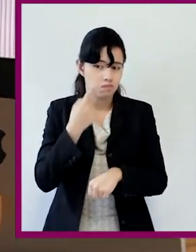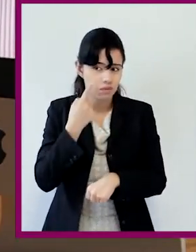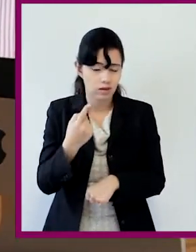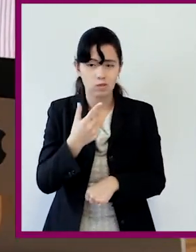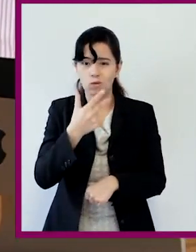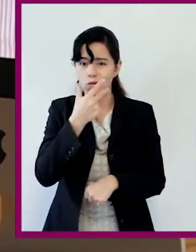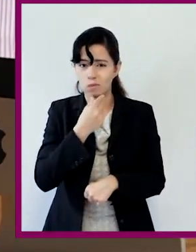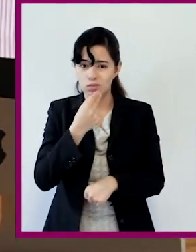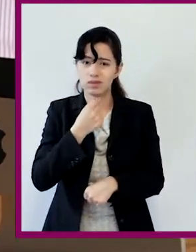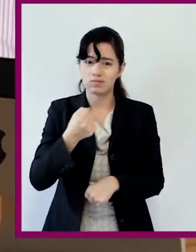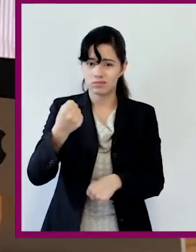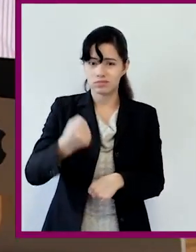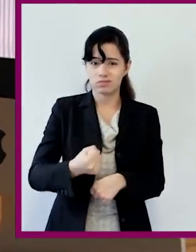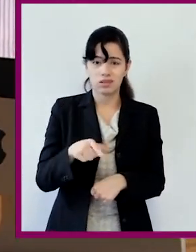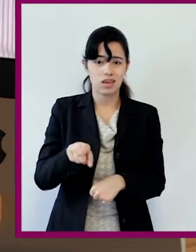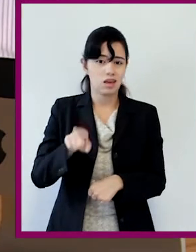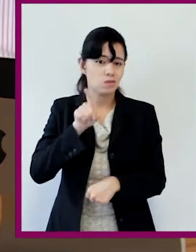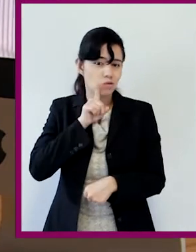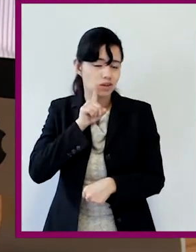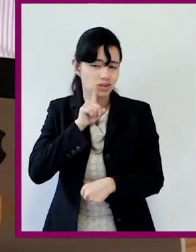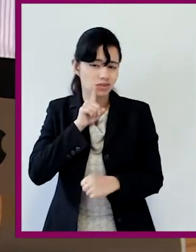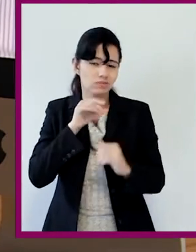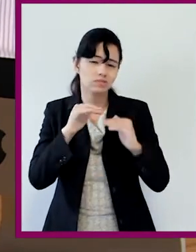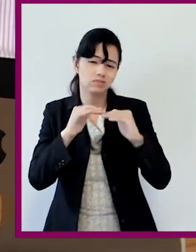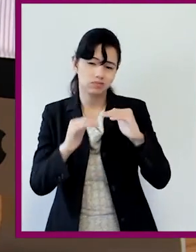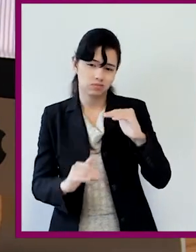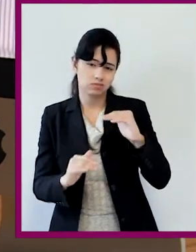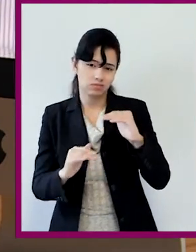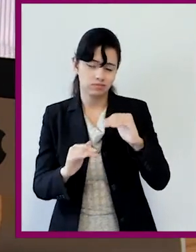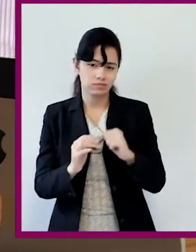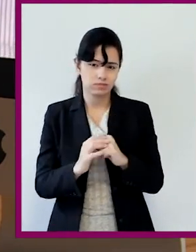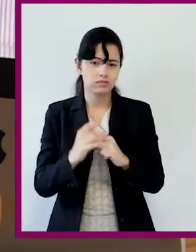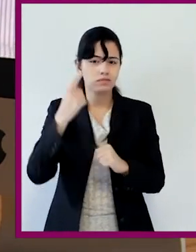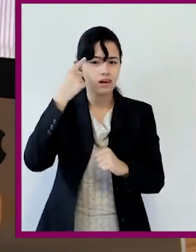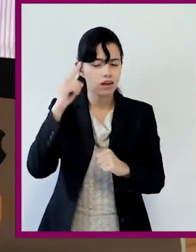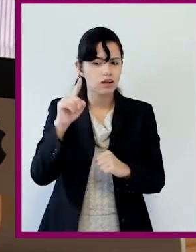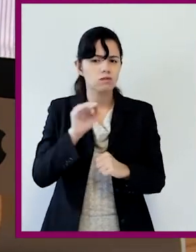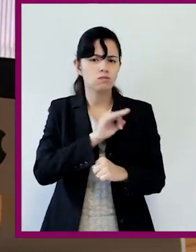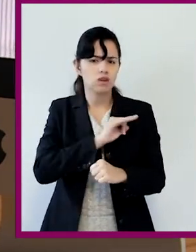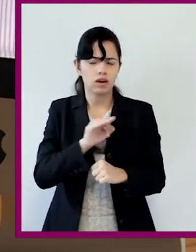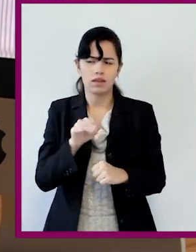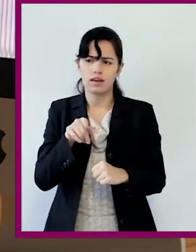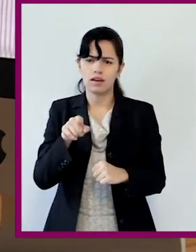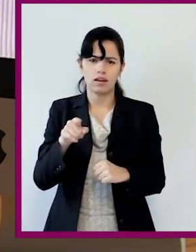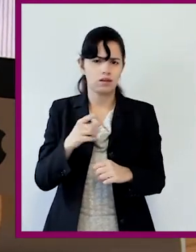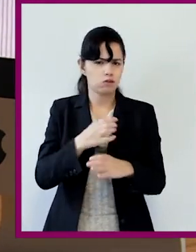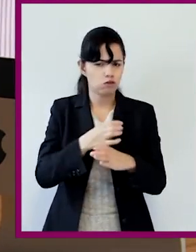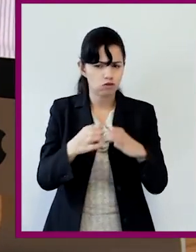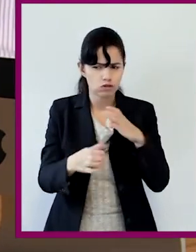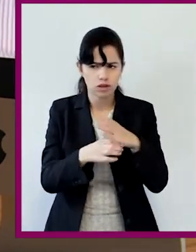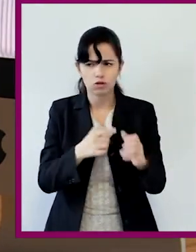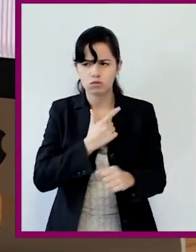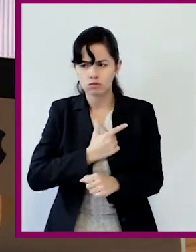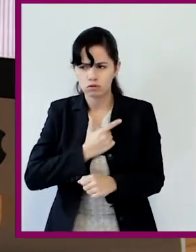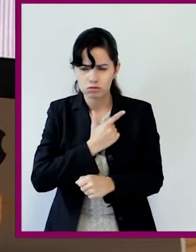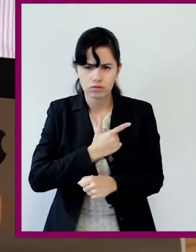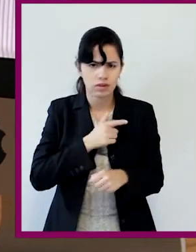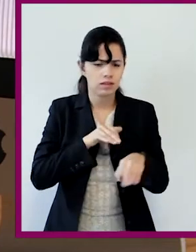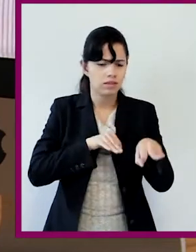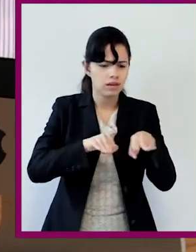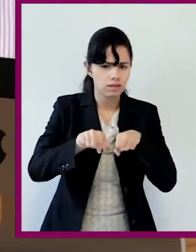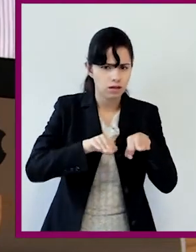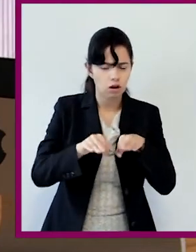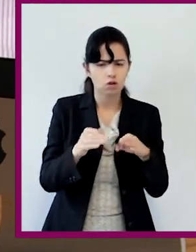cotidianos que ponen en desventaja a las mujeres para tener satisfactores, para tener trabajo, para